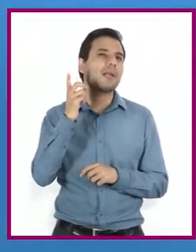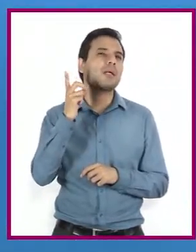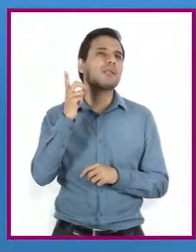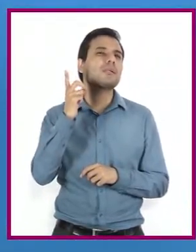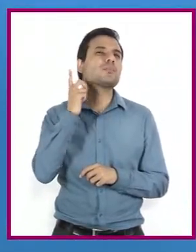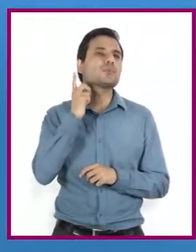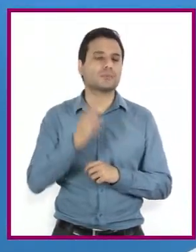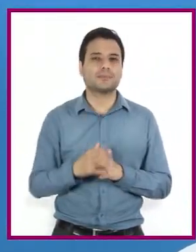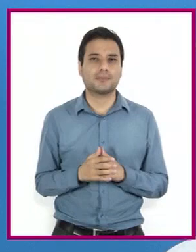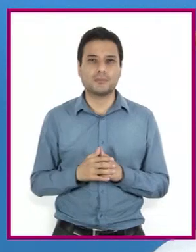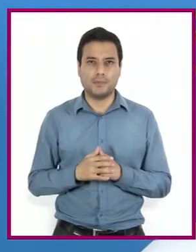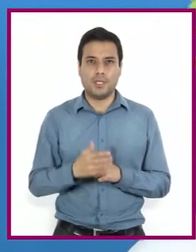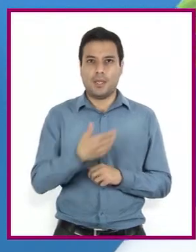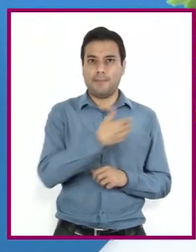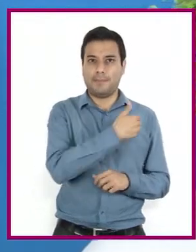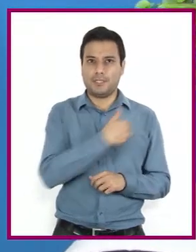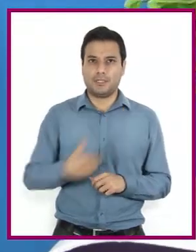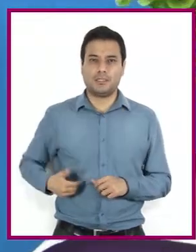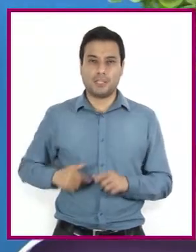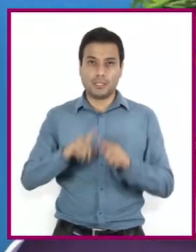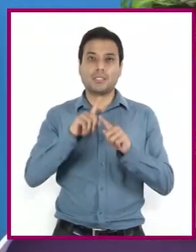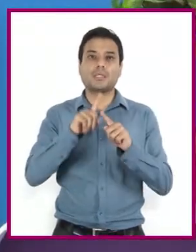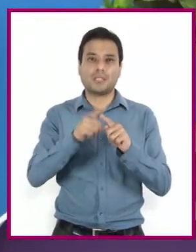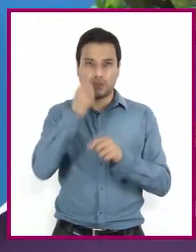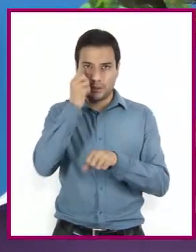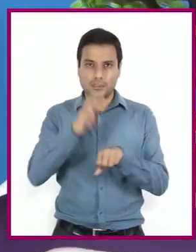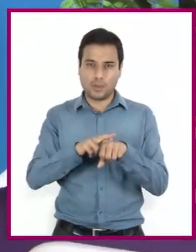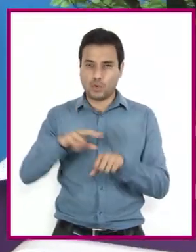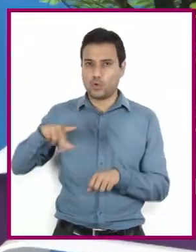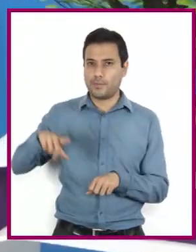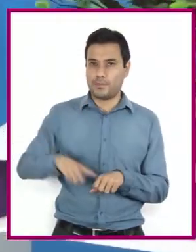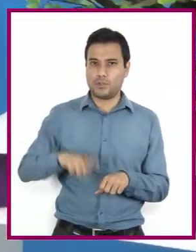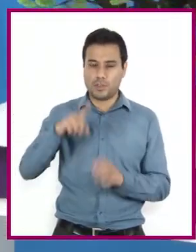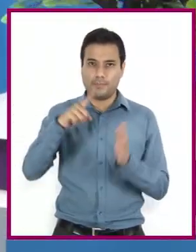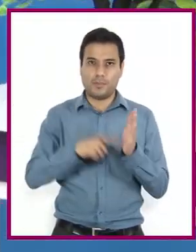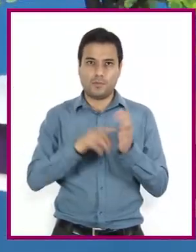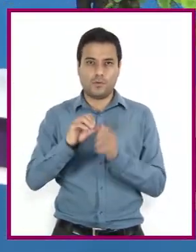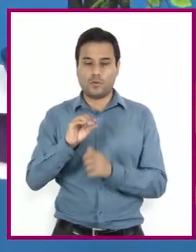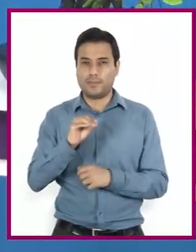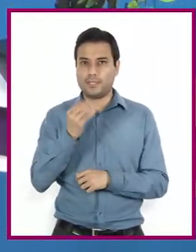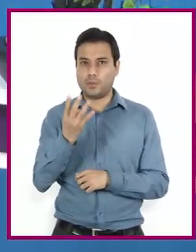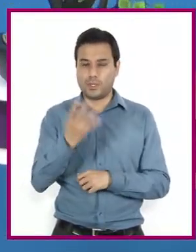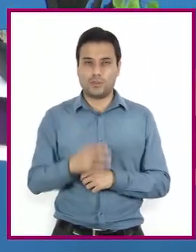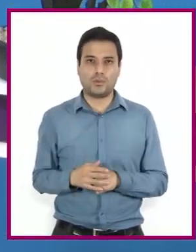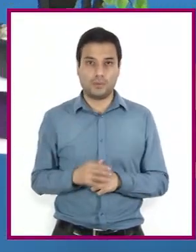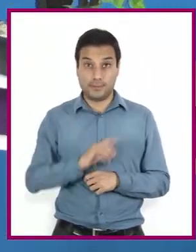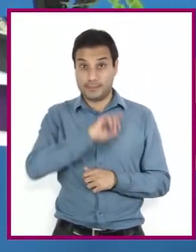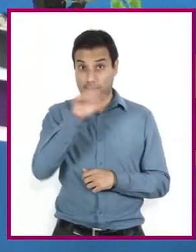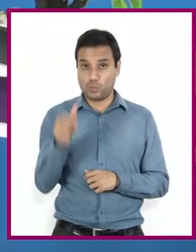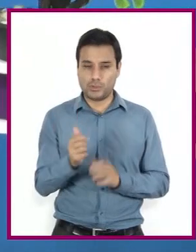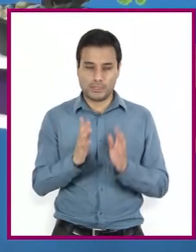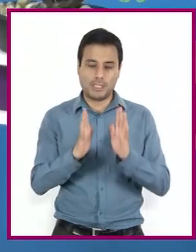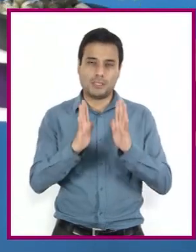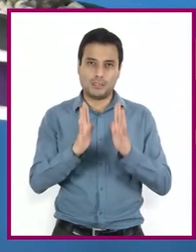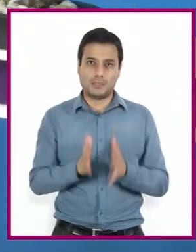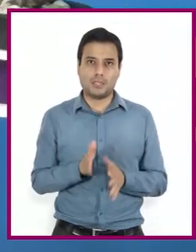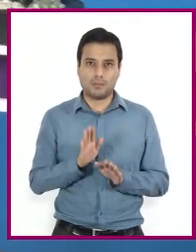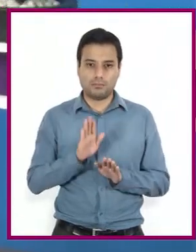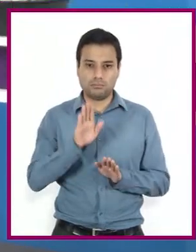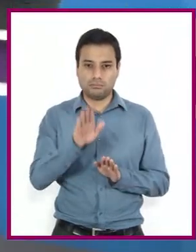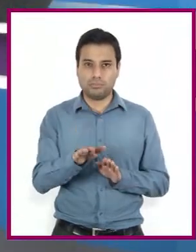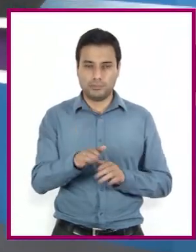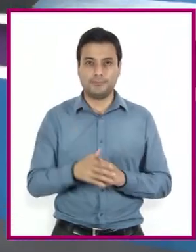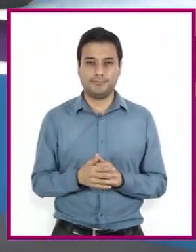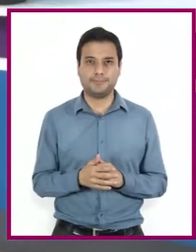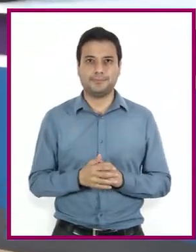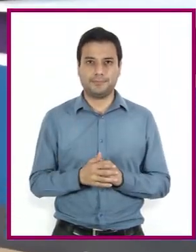presidente era el secretario de Gobernación. En 1994 se dio un paso significativo cuando se les quitó